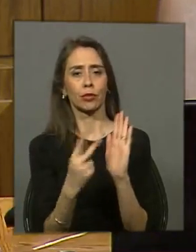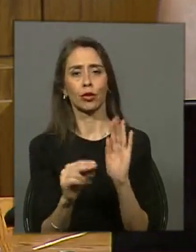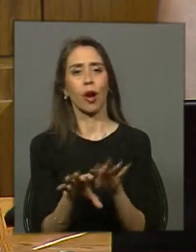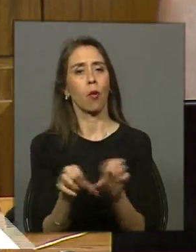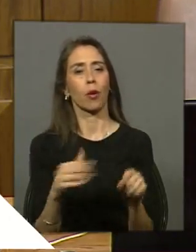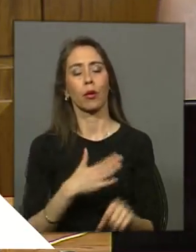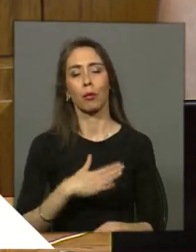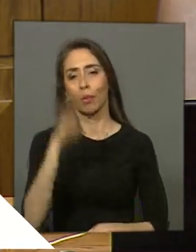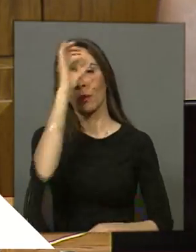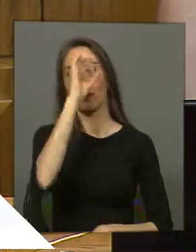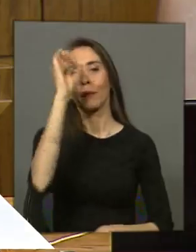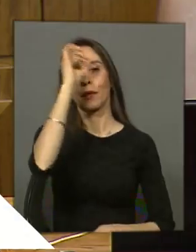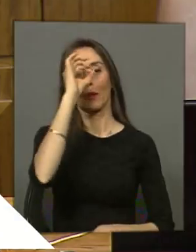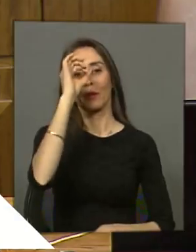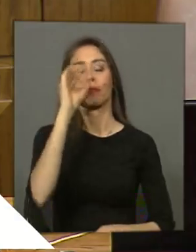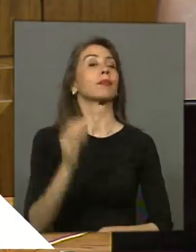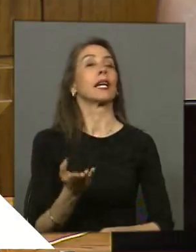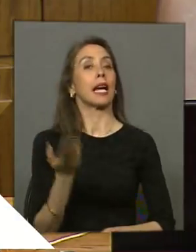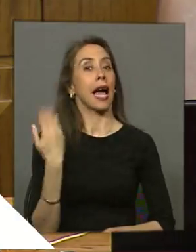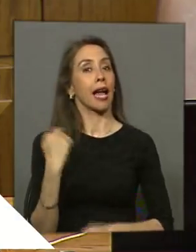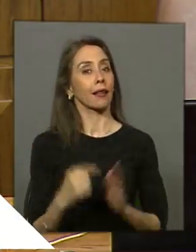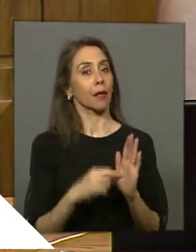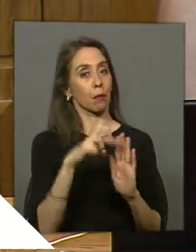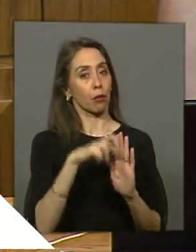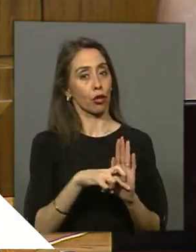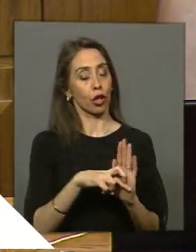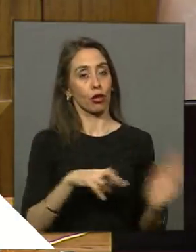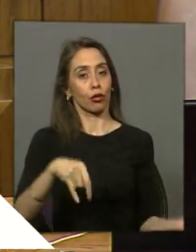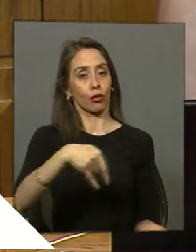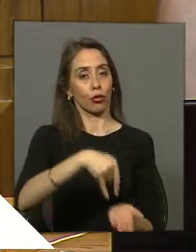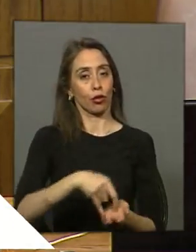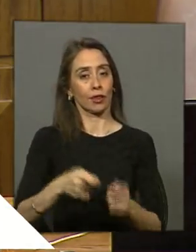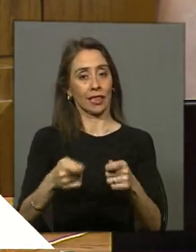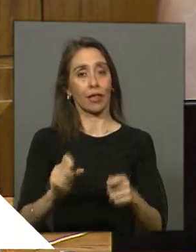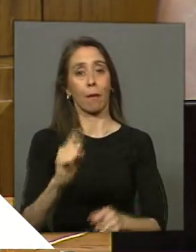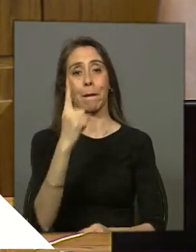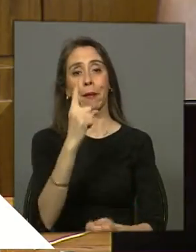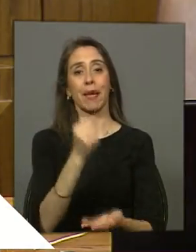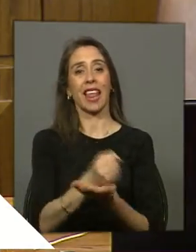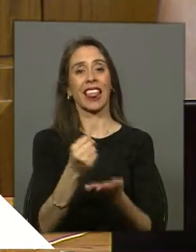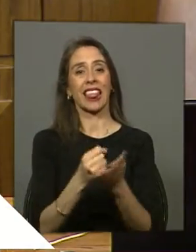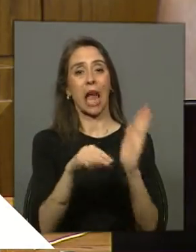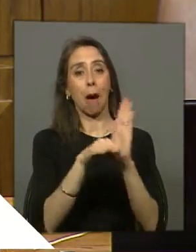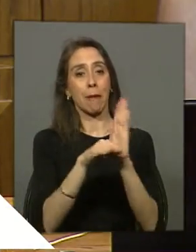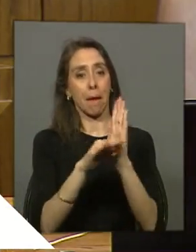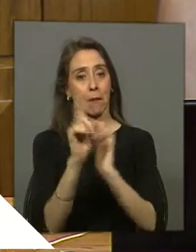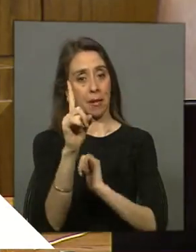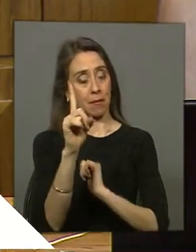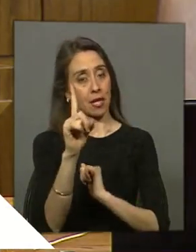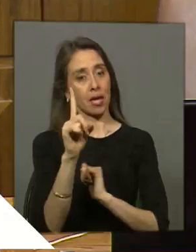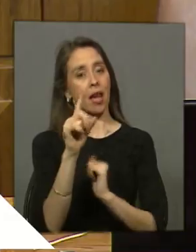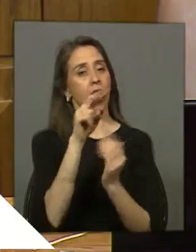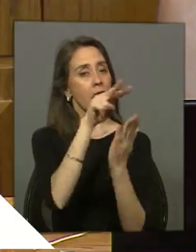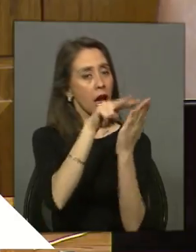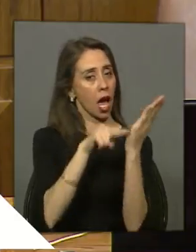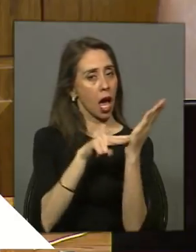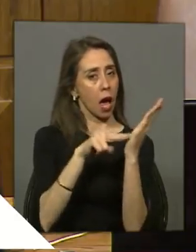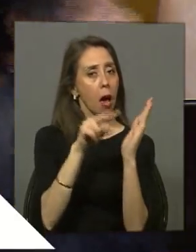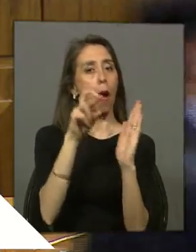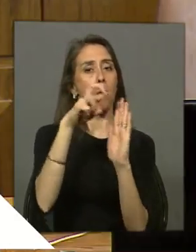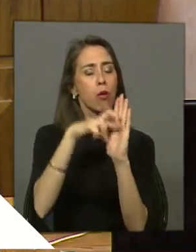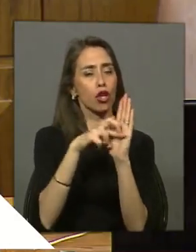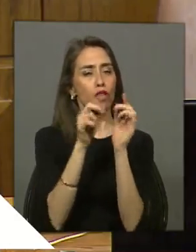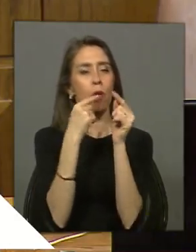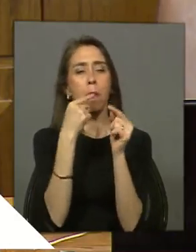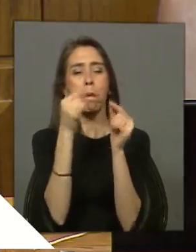opinión. Cuando discutimos este proyecto en primer trámite señalé que me parecía mejor la redacción original del proyecto en el